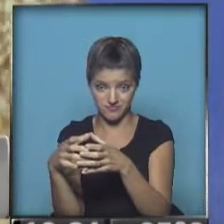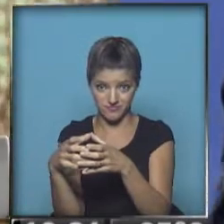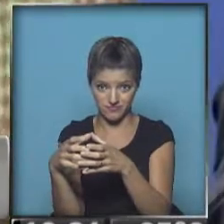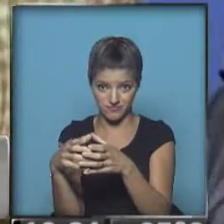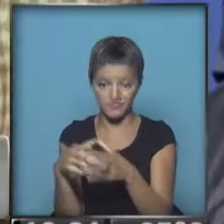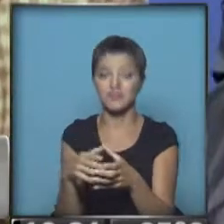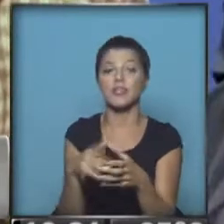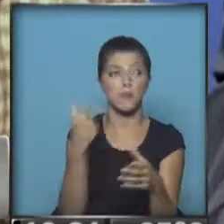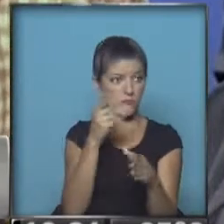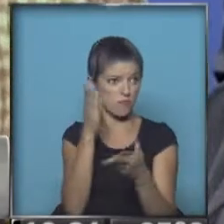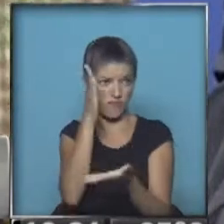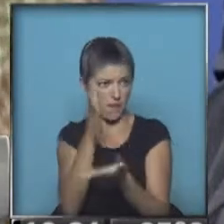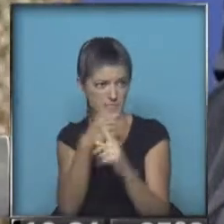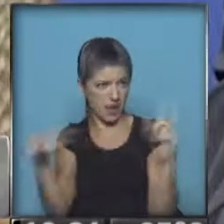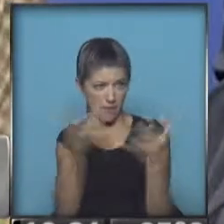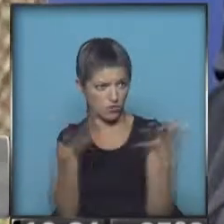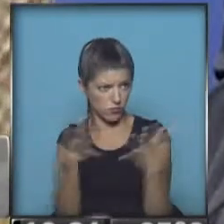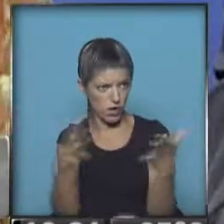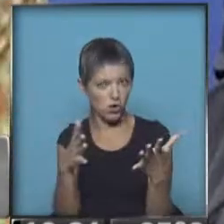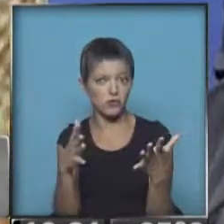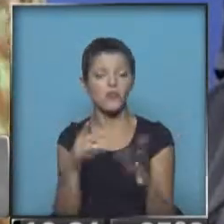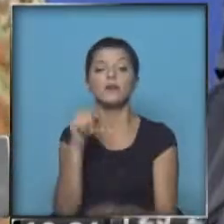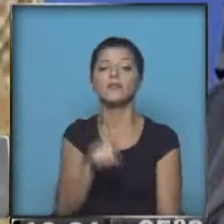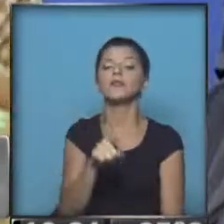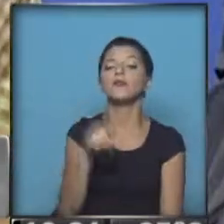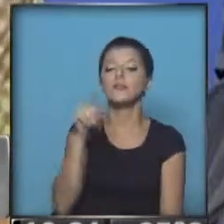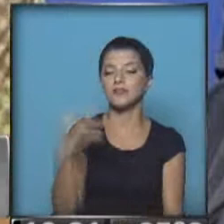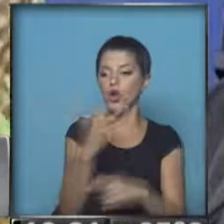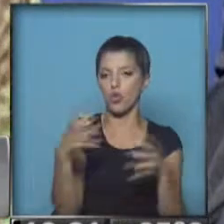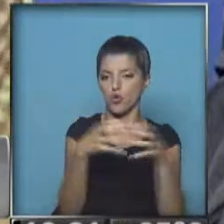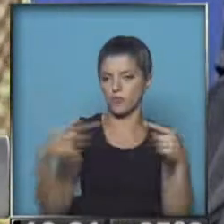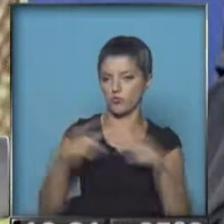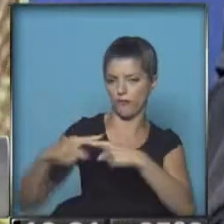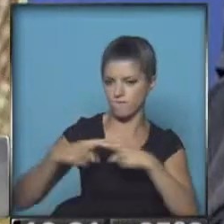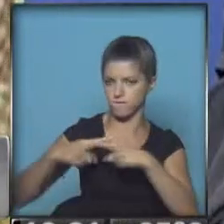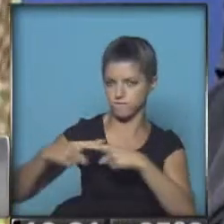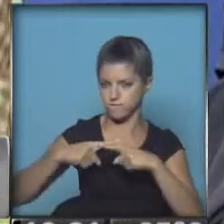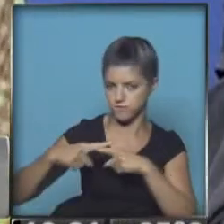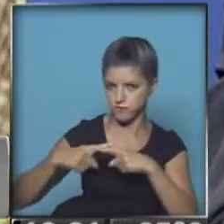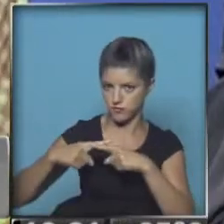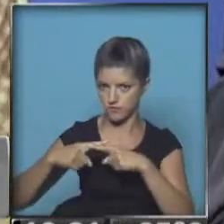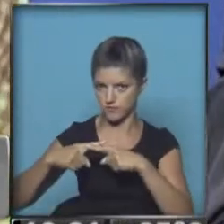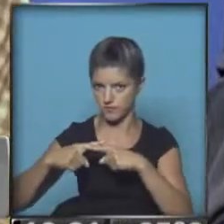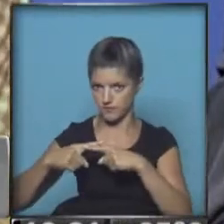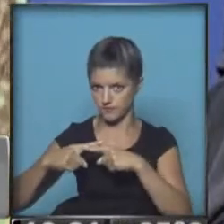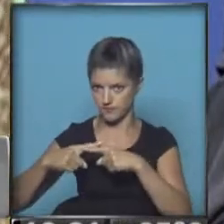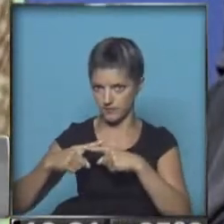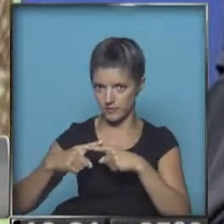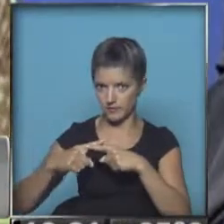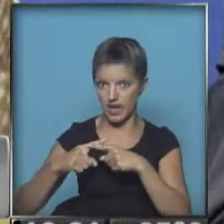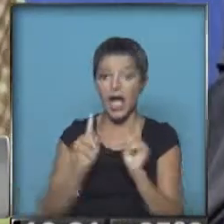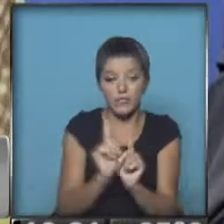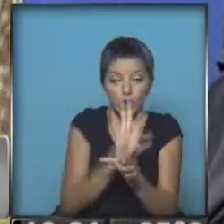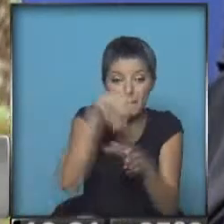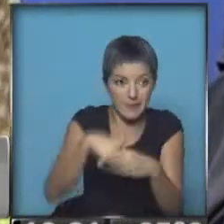durante más de la mitad del siglo XX, las tensiones entre ambas fuerzas políticas, dentro de las propias